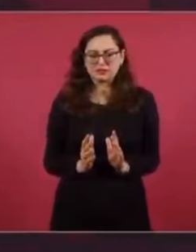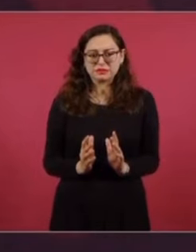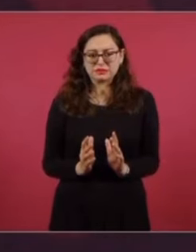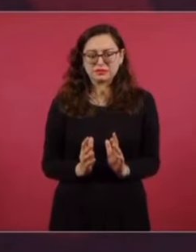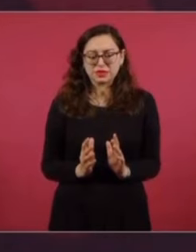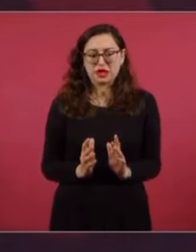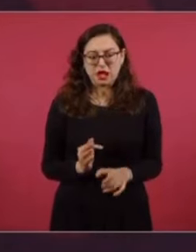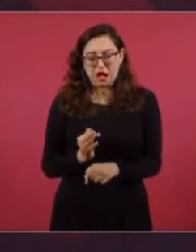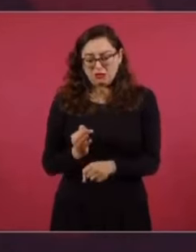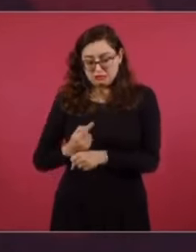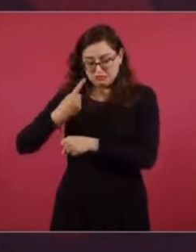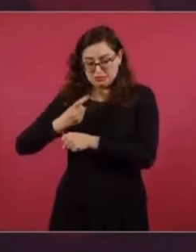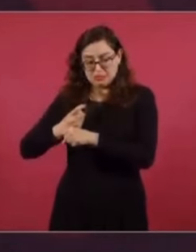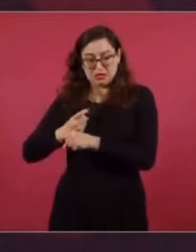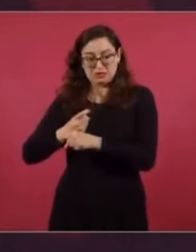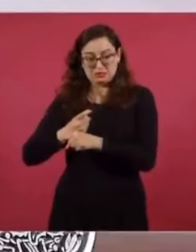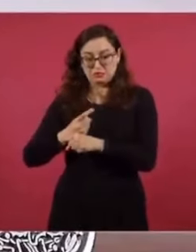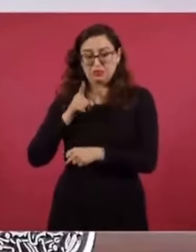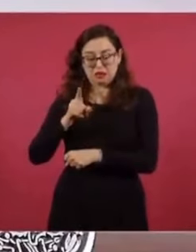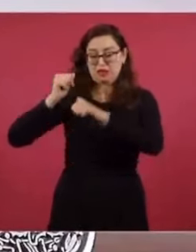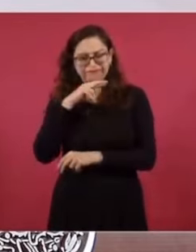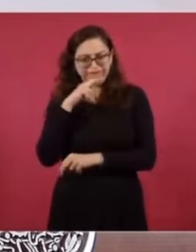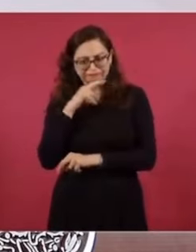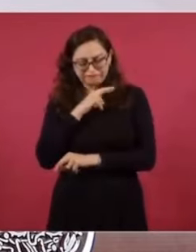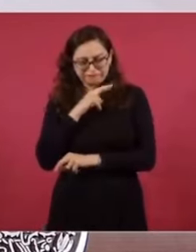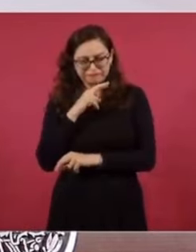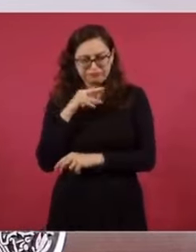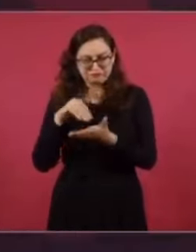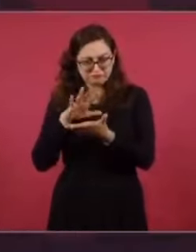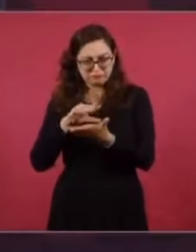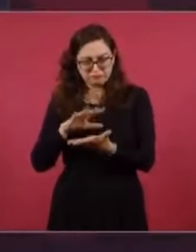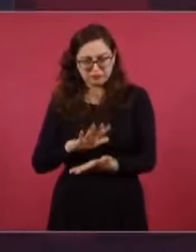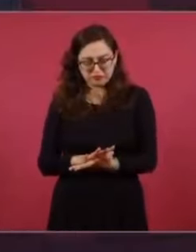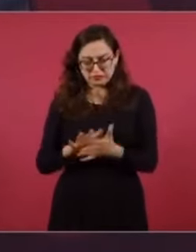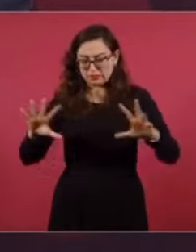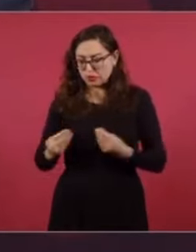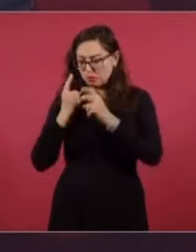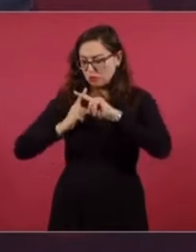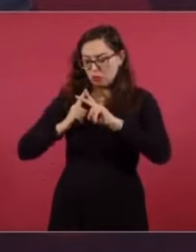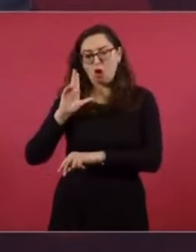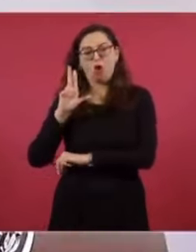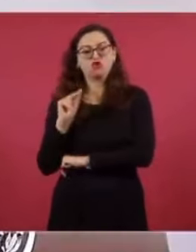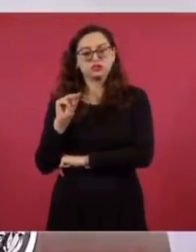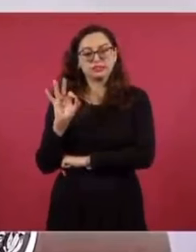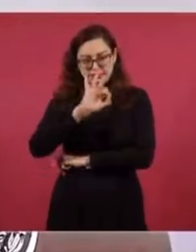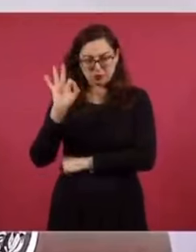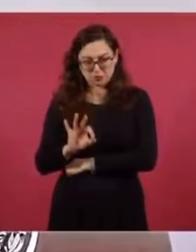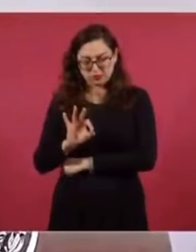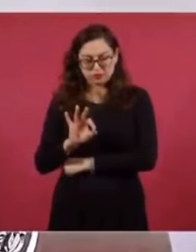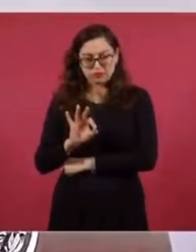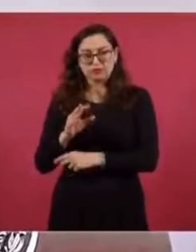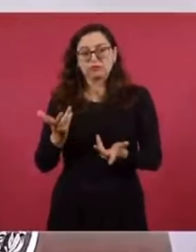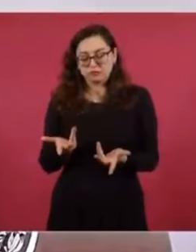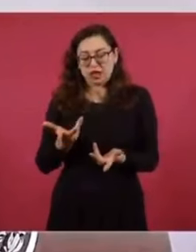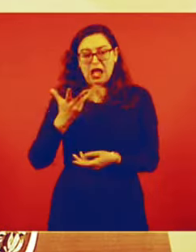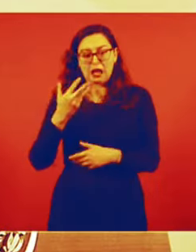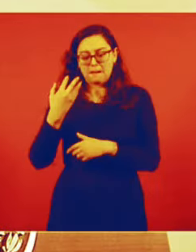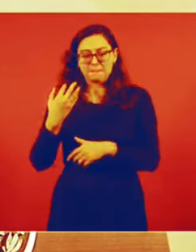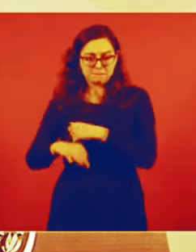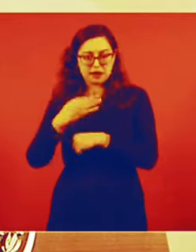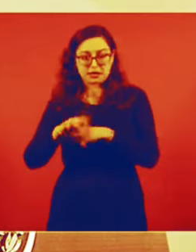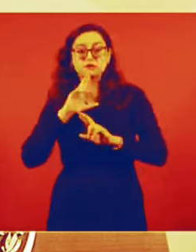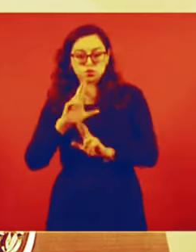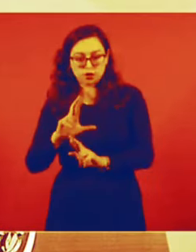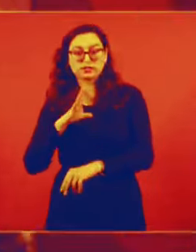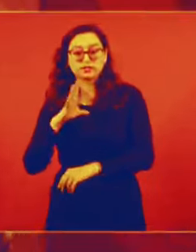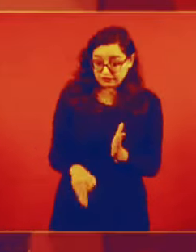un dictamen de la autoridad electoral con 80% de las casillas computadas, hay un resultado.